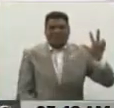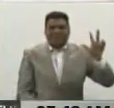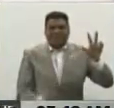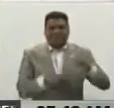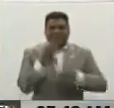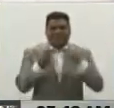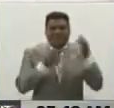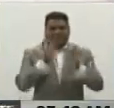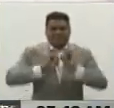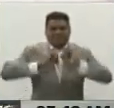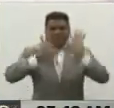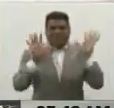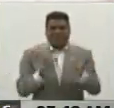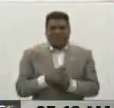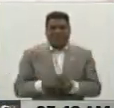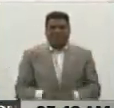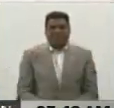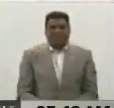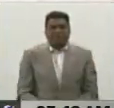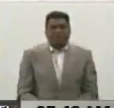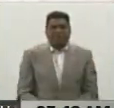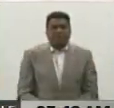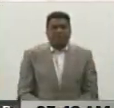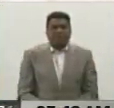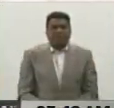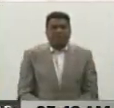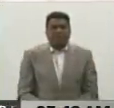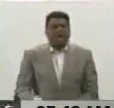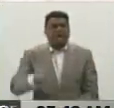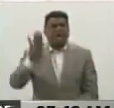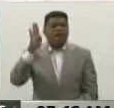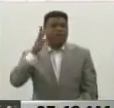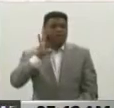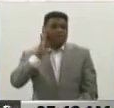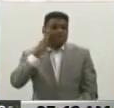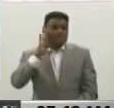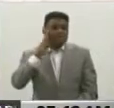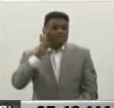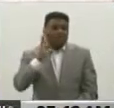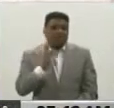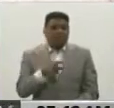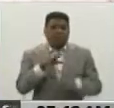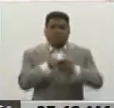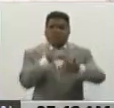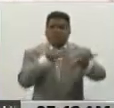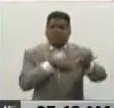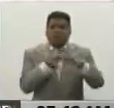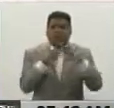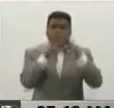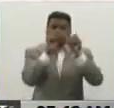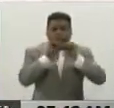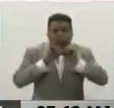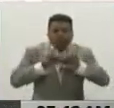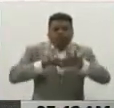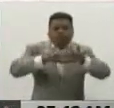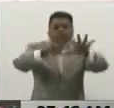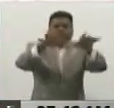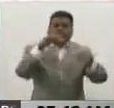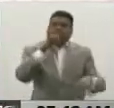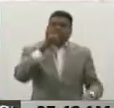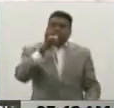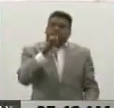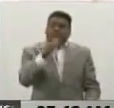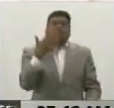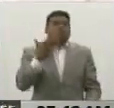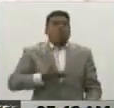fíjense, los datos hablan por sí solos. Facebook ha sido uno de los que mayor incidencia ha tenido en la población venezolana. Tenemos